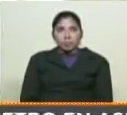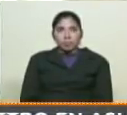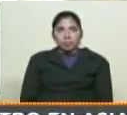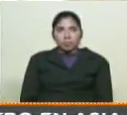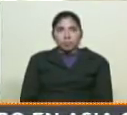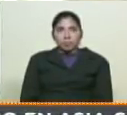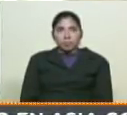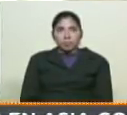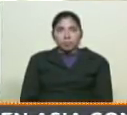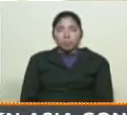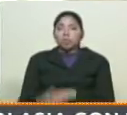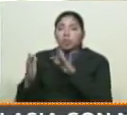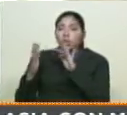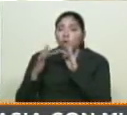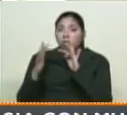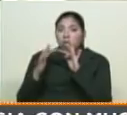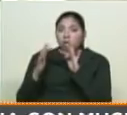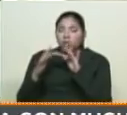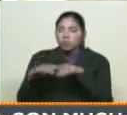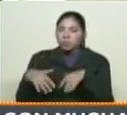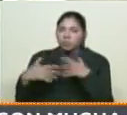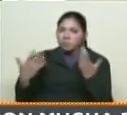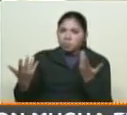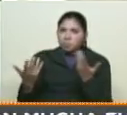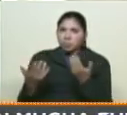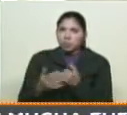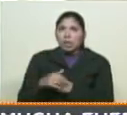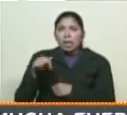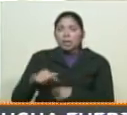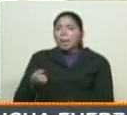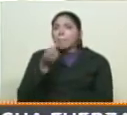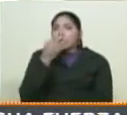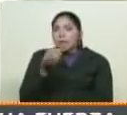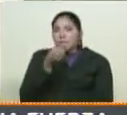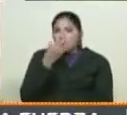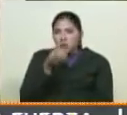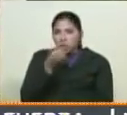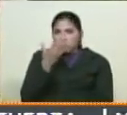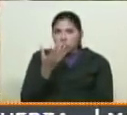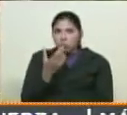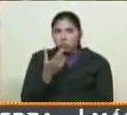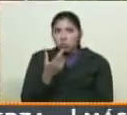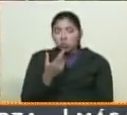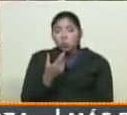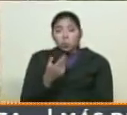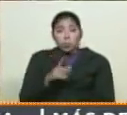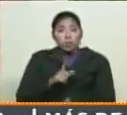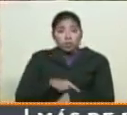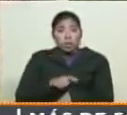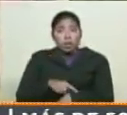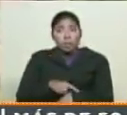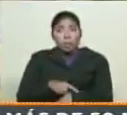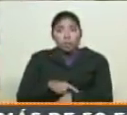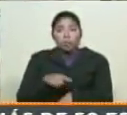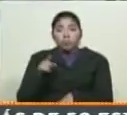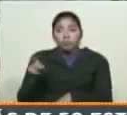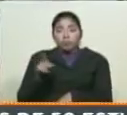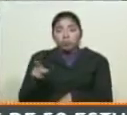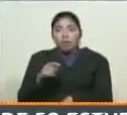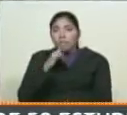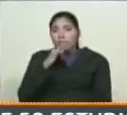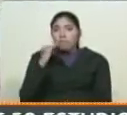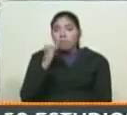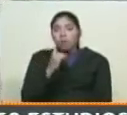avance hasta ahora, establecemos este contacto desde el Palacio de Miraflores y es que en breves minutos estará sosteniendo un